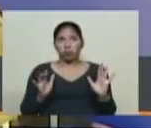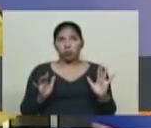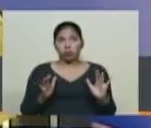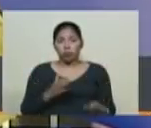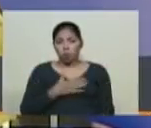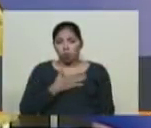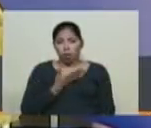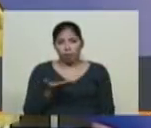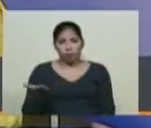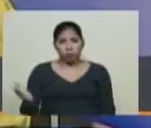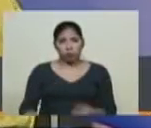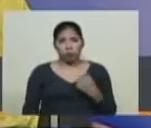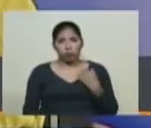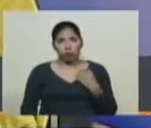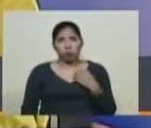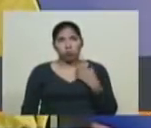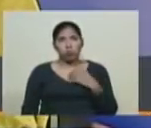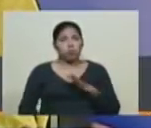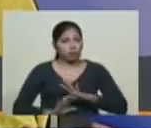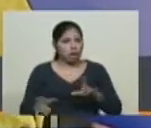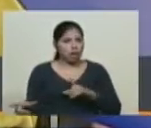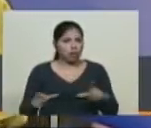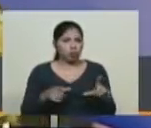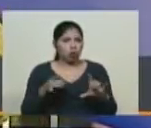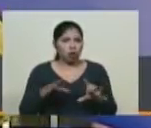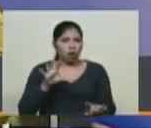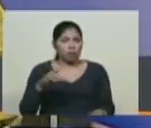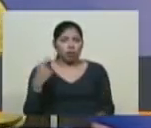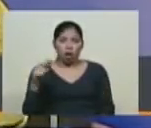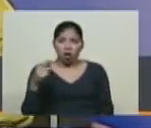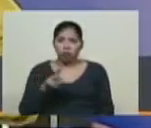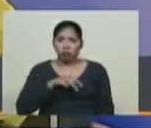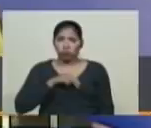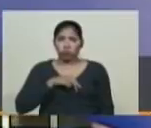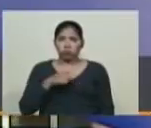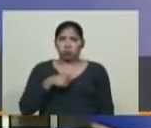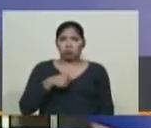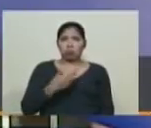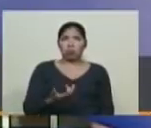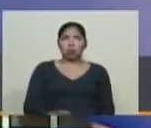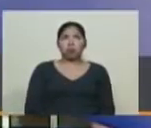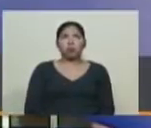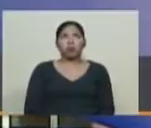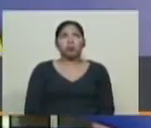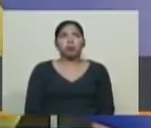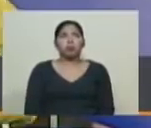Podemos, tenemos el carnet de la patria, aquí tengo el carnet de la patria.